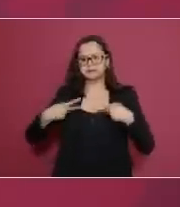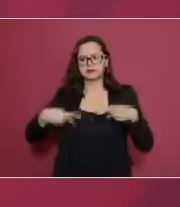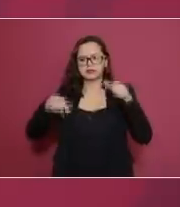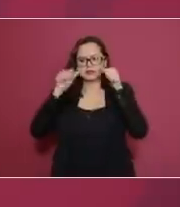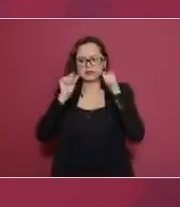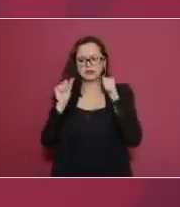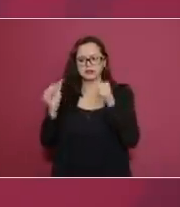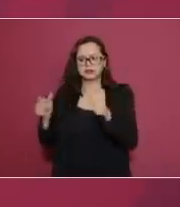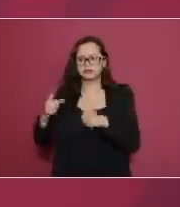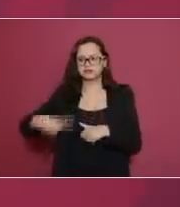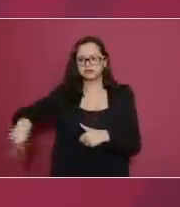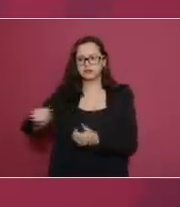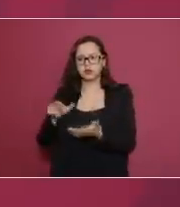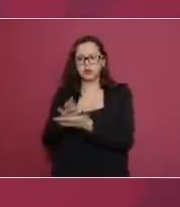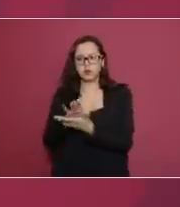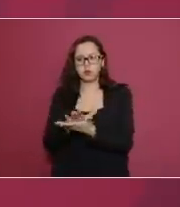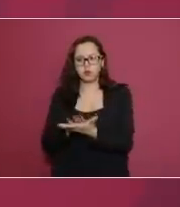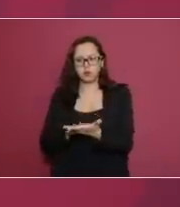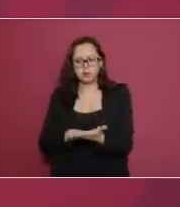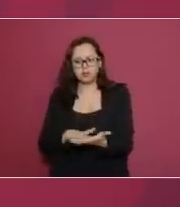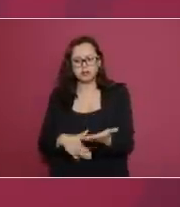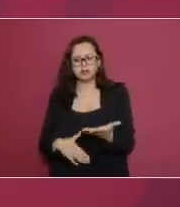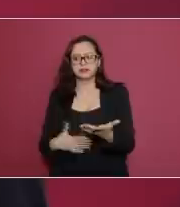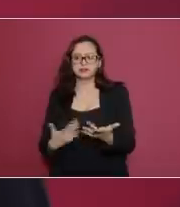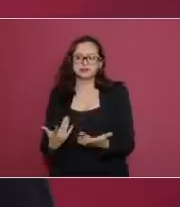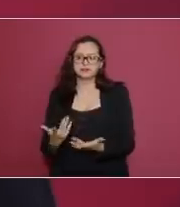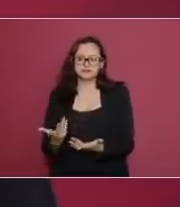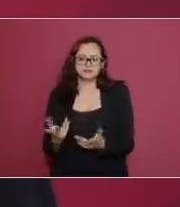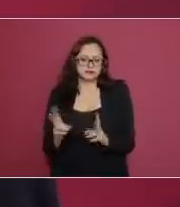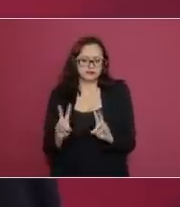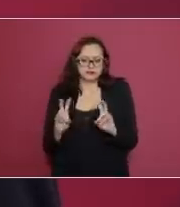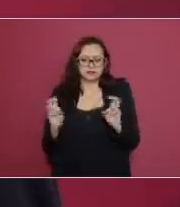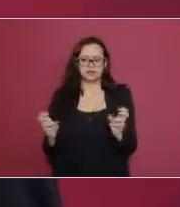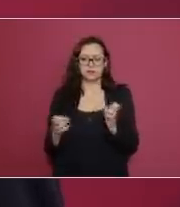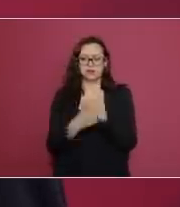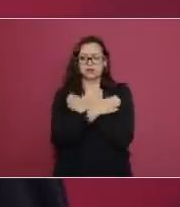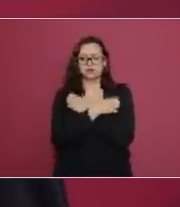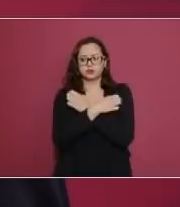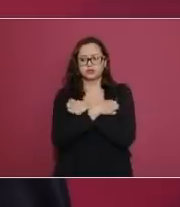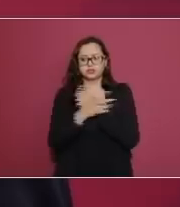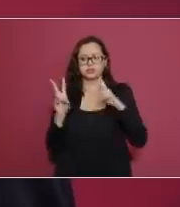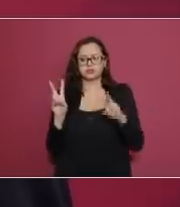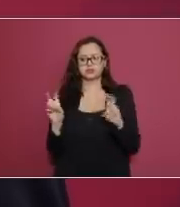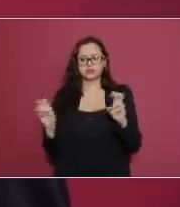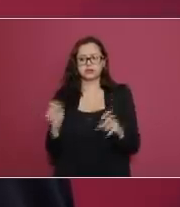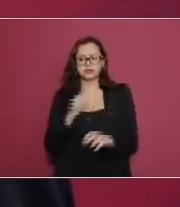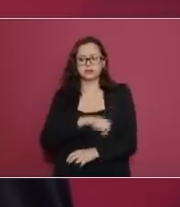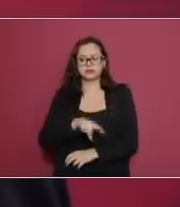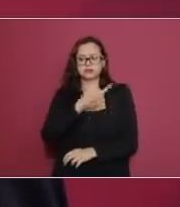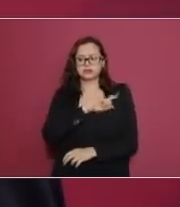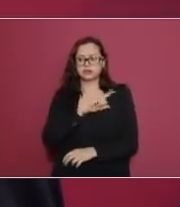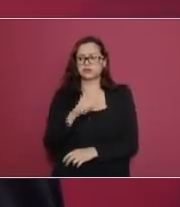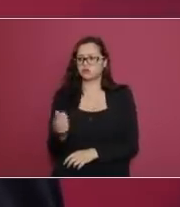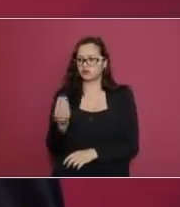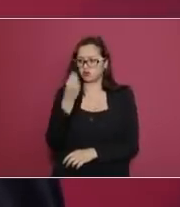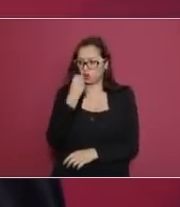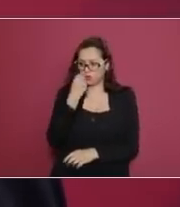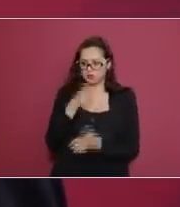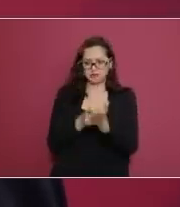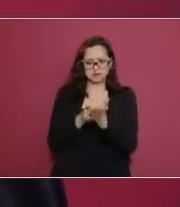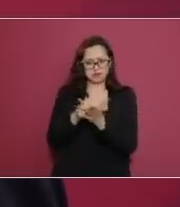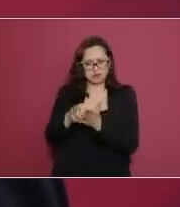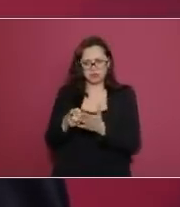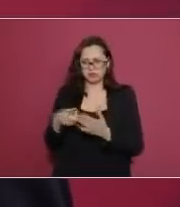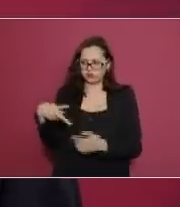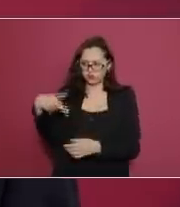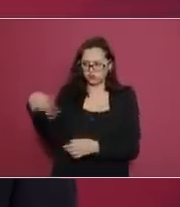gente humilde en lo que tiene que ver con la educación, en lo que tiene que ver con la salud, el derecho a la alimentación,